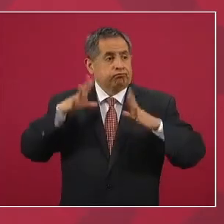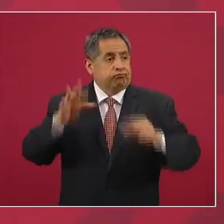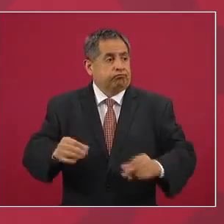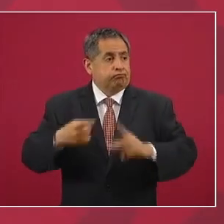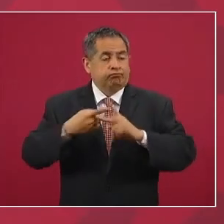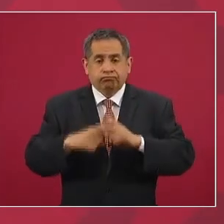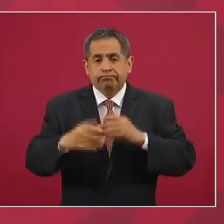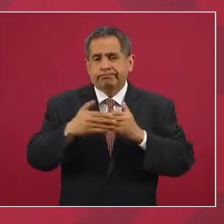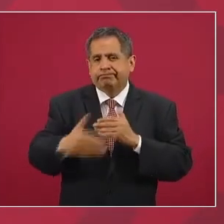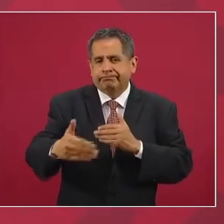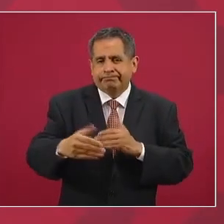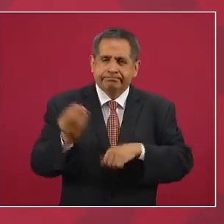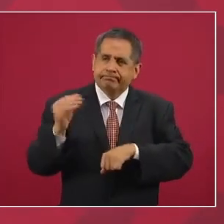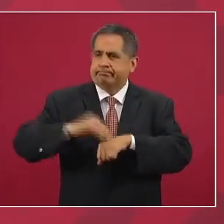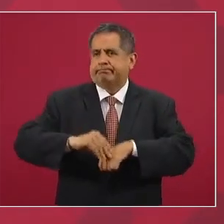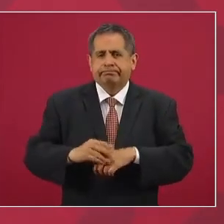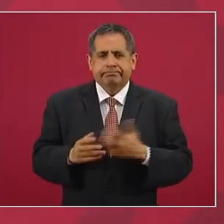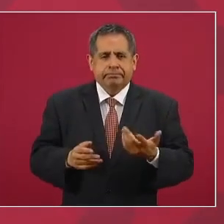incluye